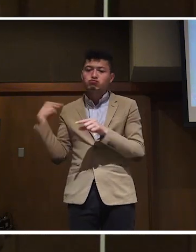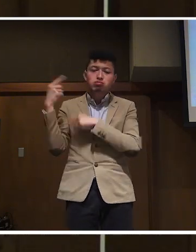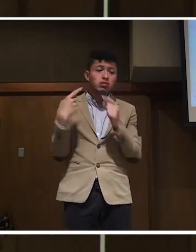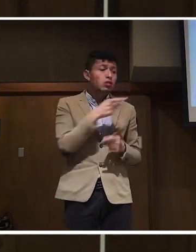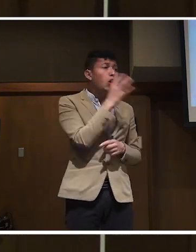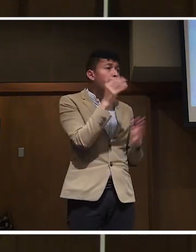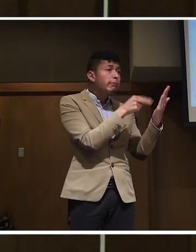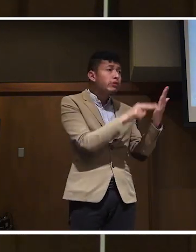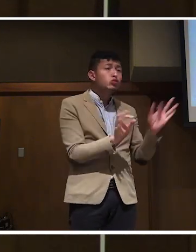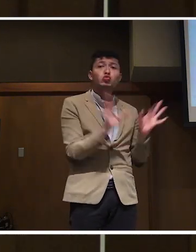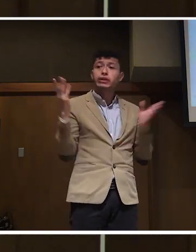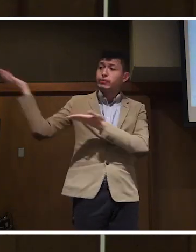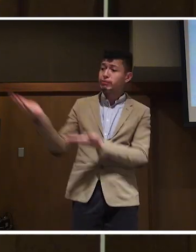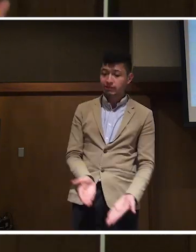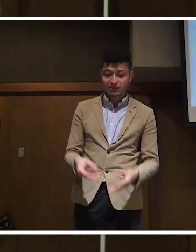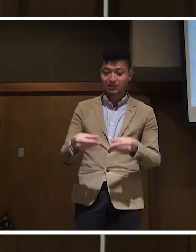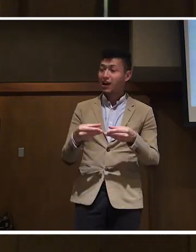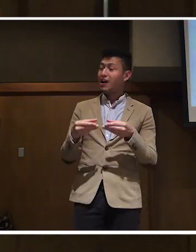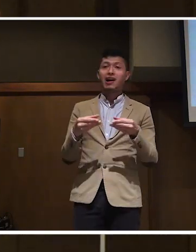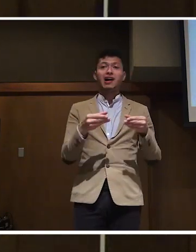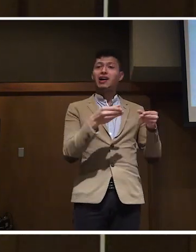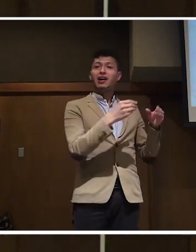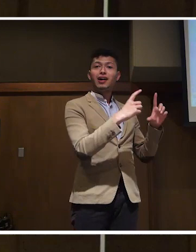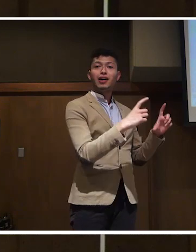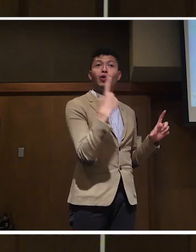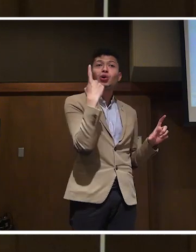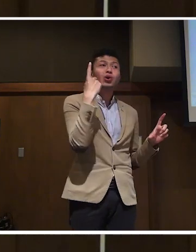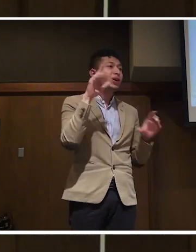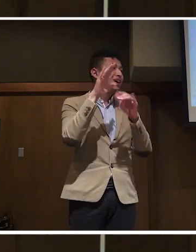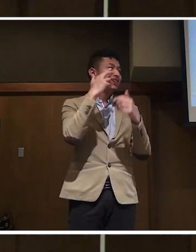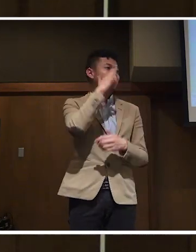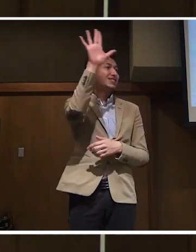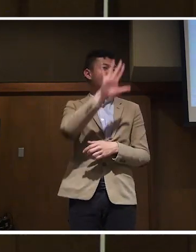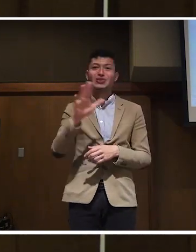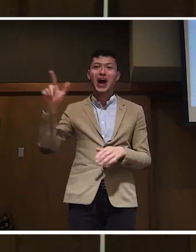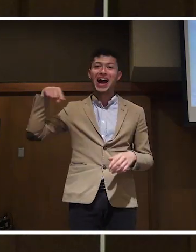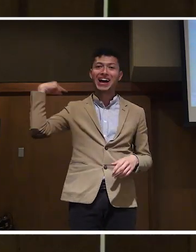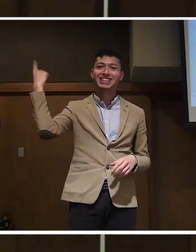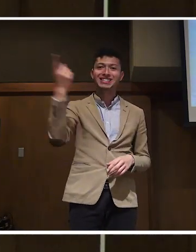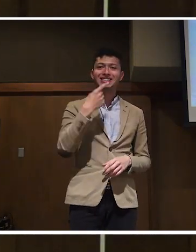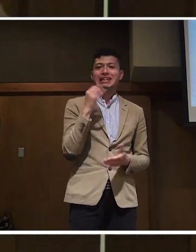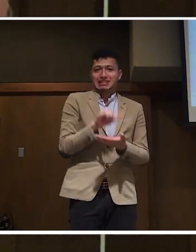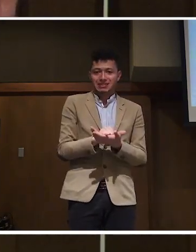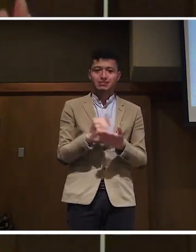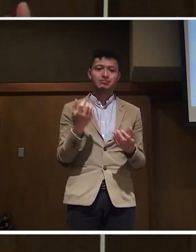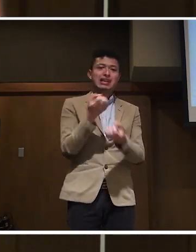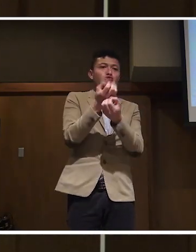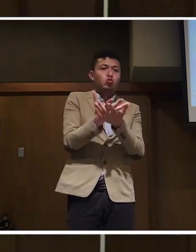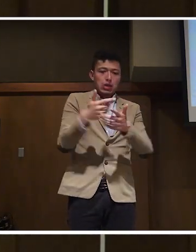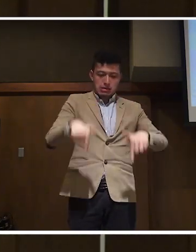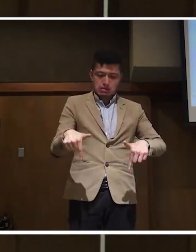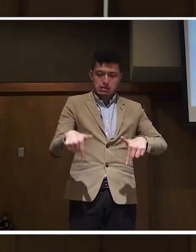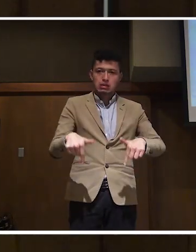pues tiene una estructura que permite apoyar el conocimiento de la